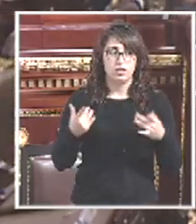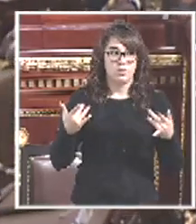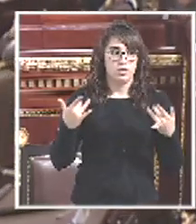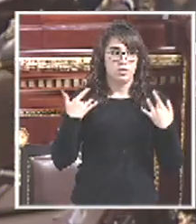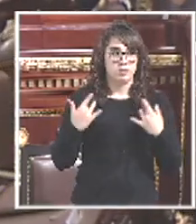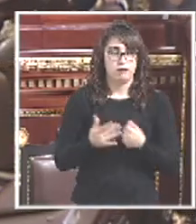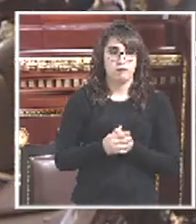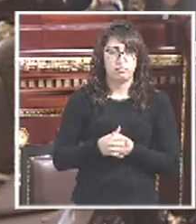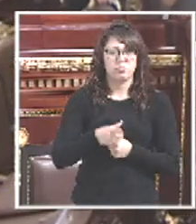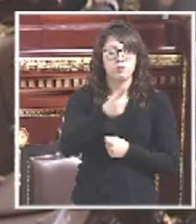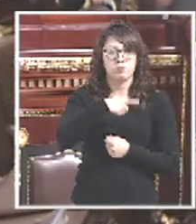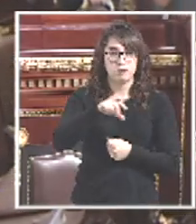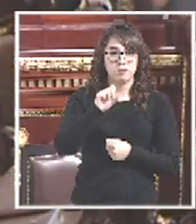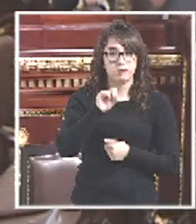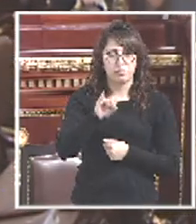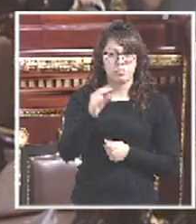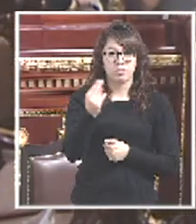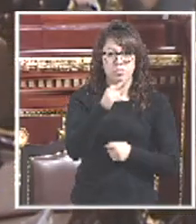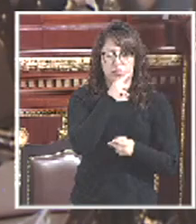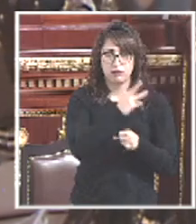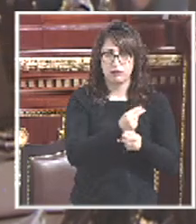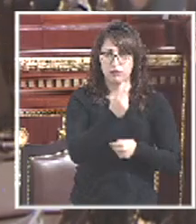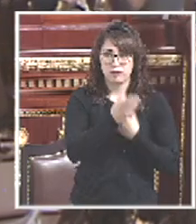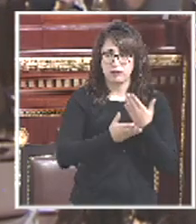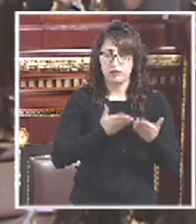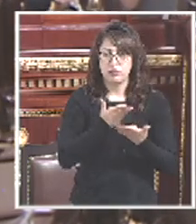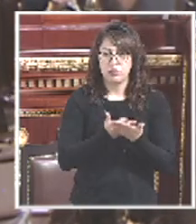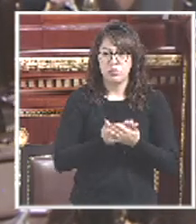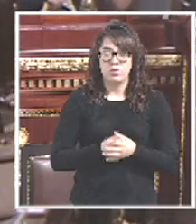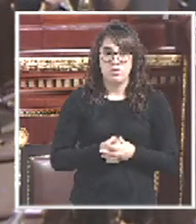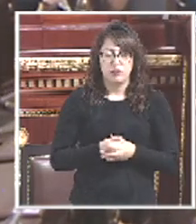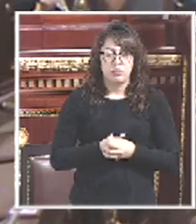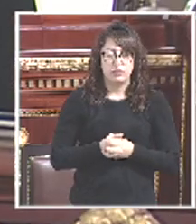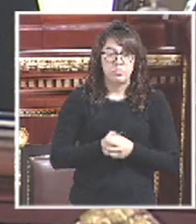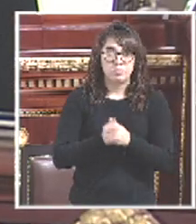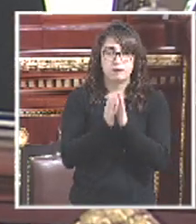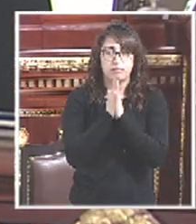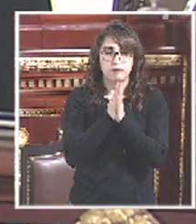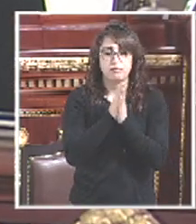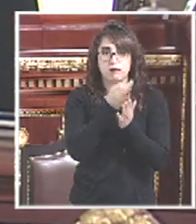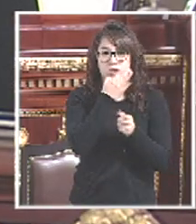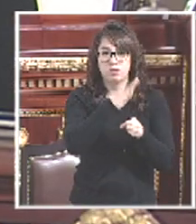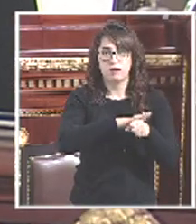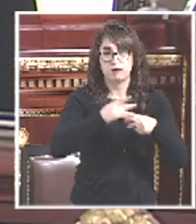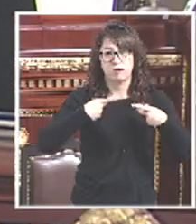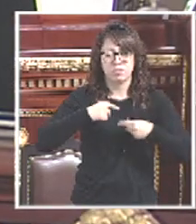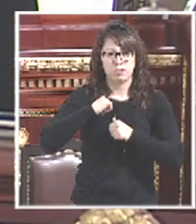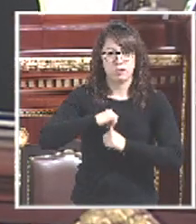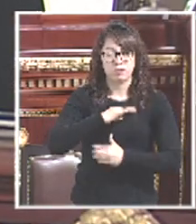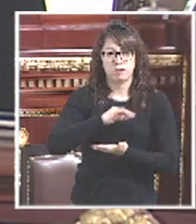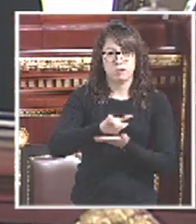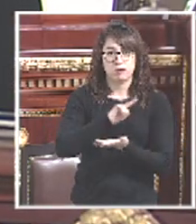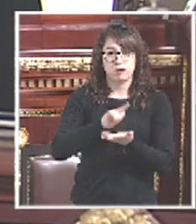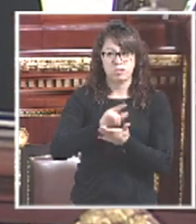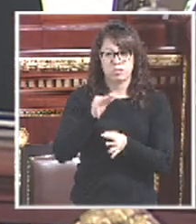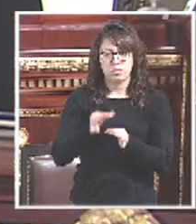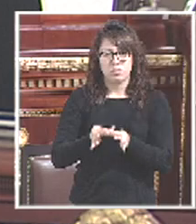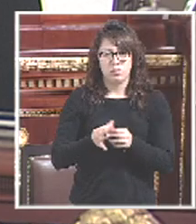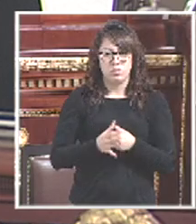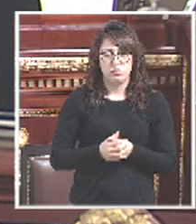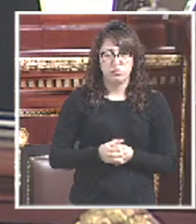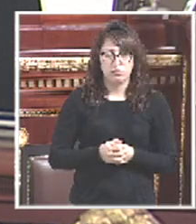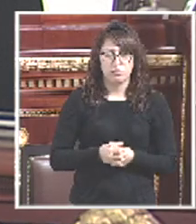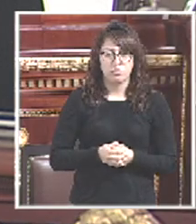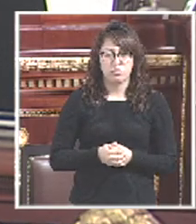¿Abstenciones? Se considera aprobada la propuesta, diputada presidenta. Remítase a las autoridades correspondientes para los efectos legales a que haya lugar.